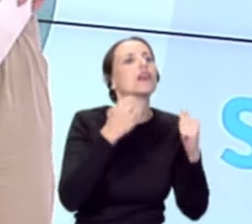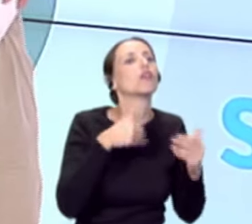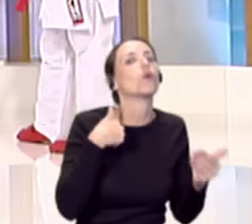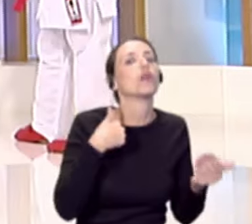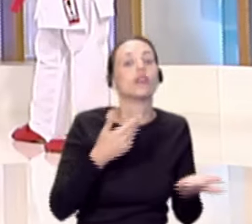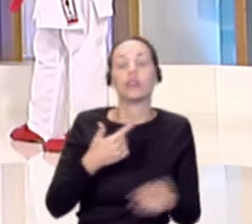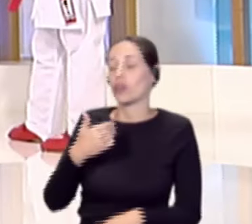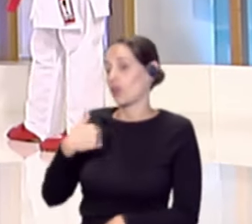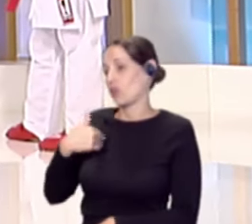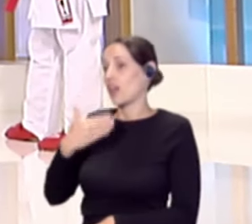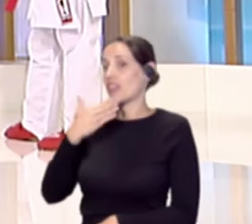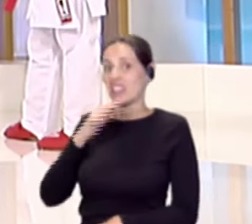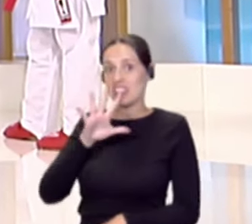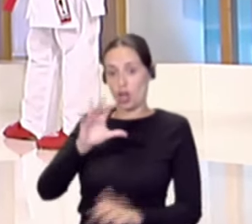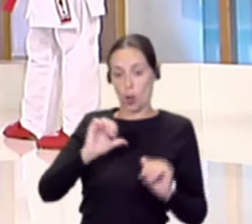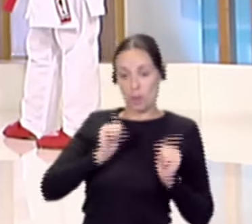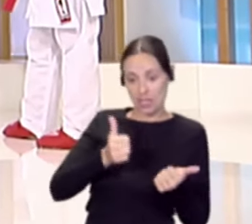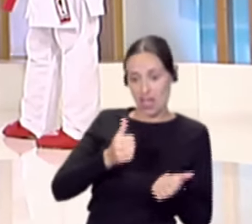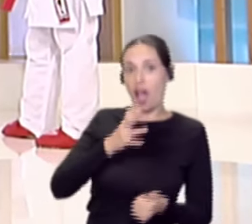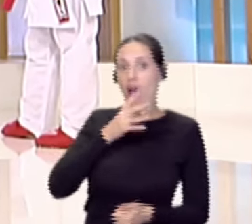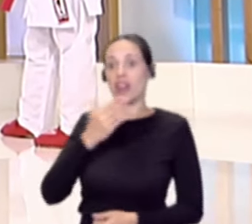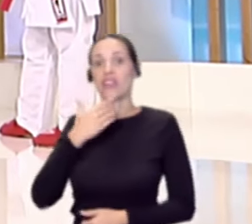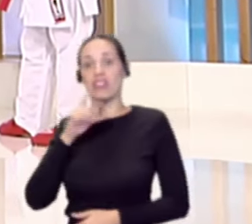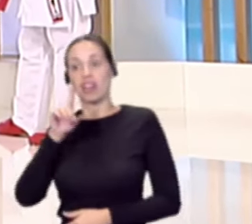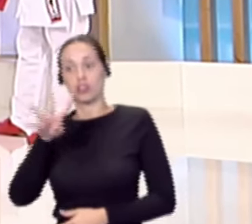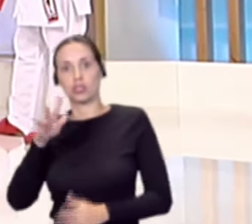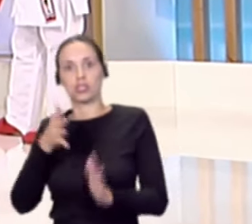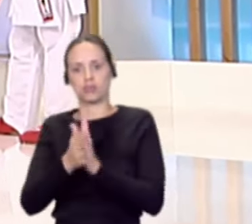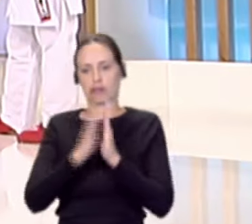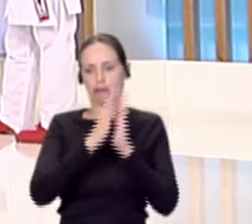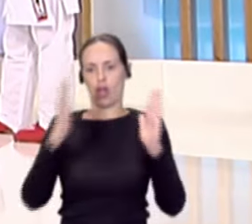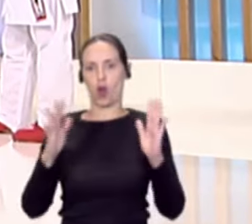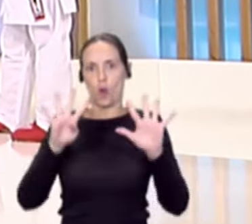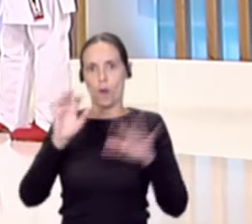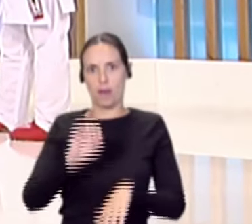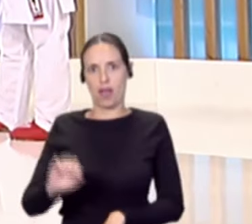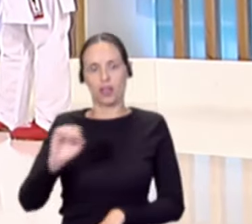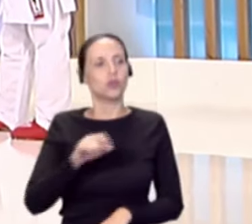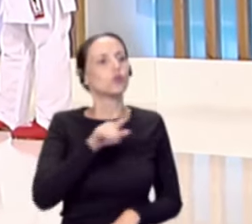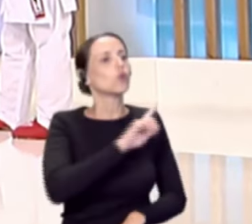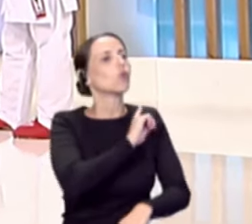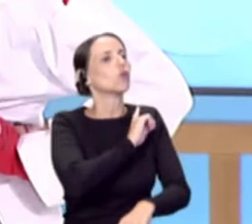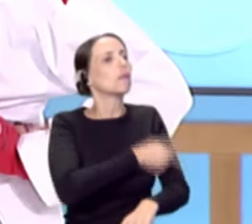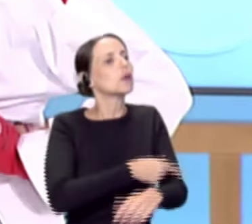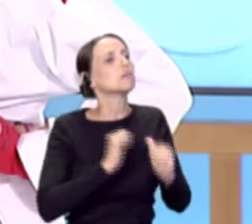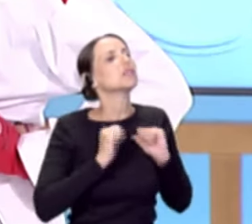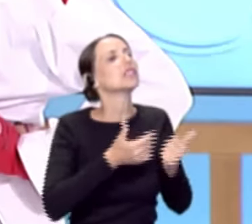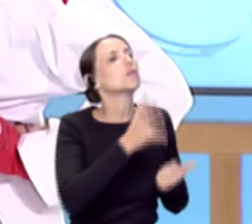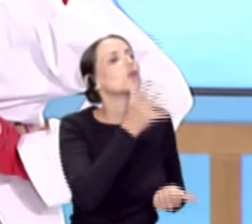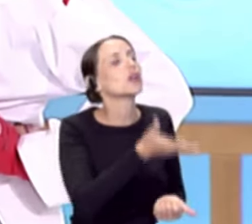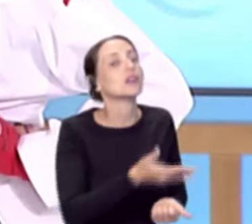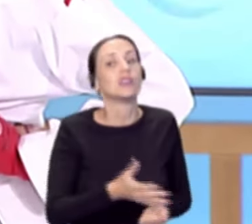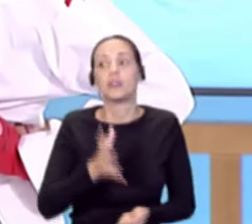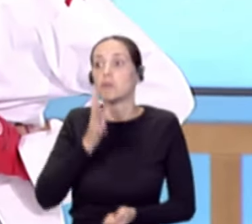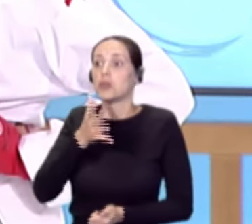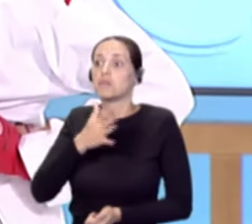años y ahora tengo 14, o sea, 9 años. ¿Y por qué te metiste también en ese deporte? Bueno, me metí porque quería hacer